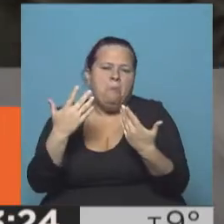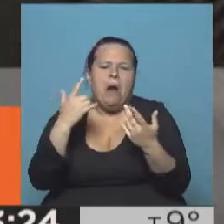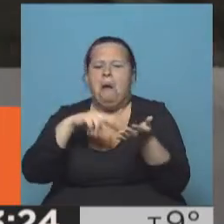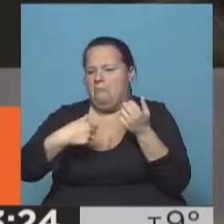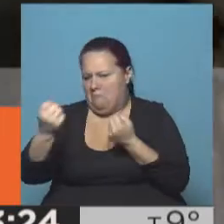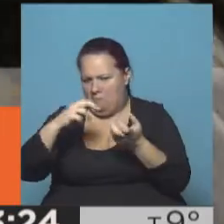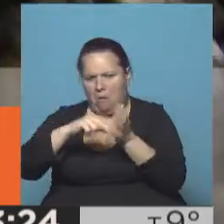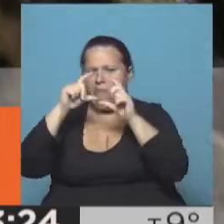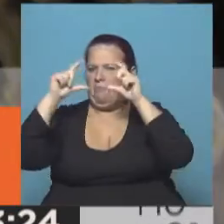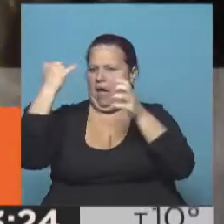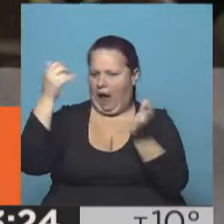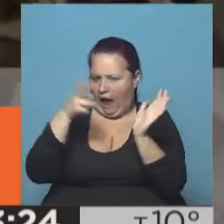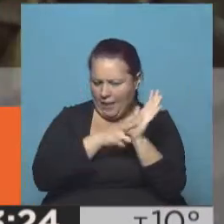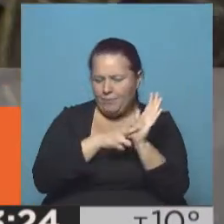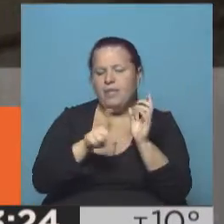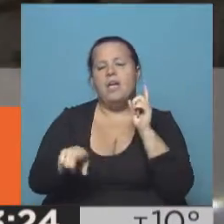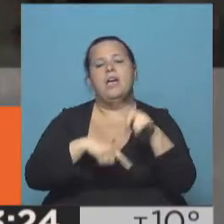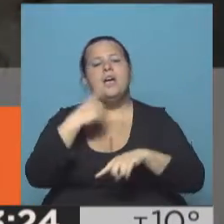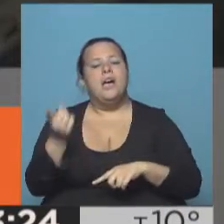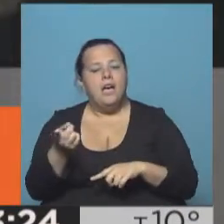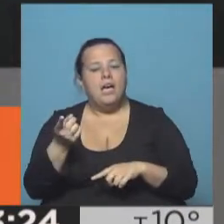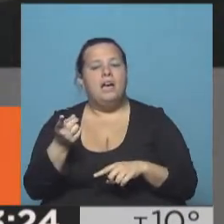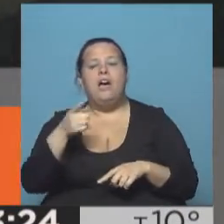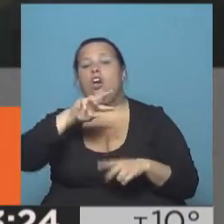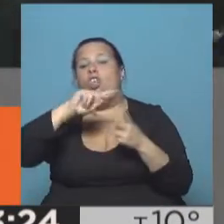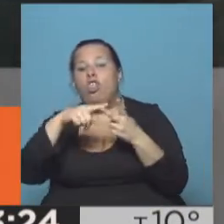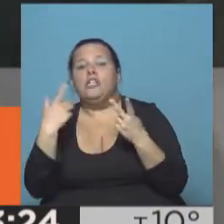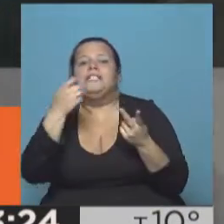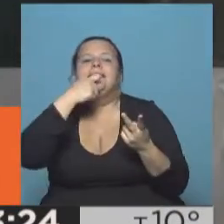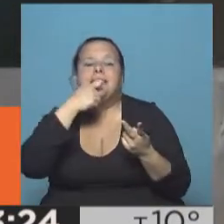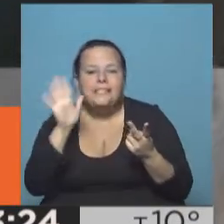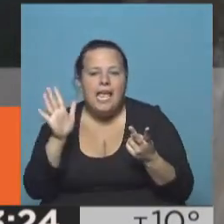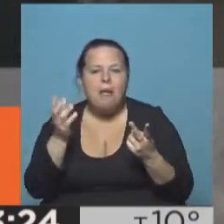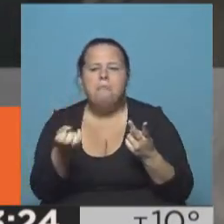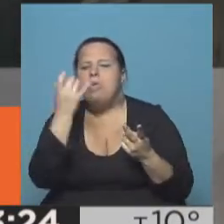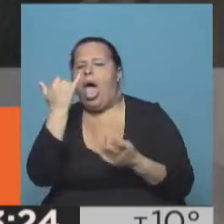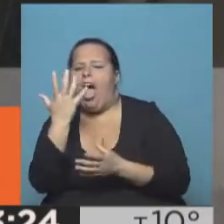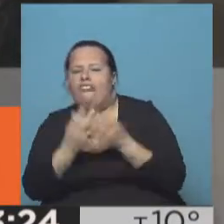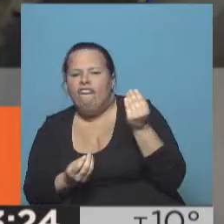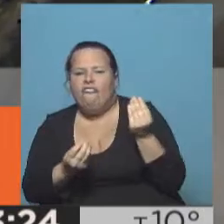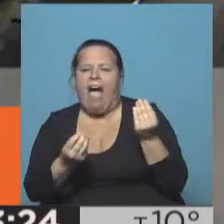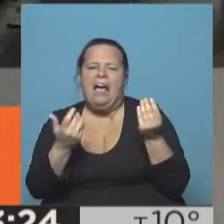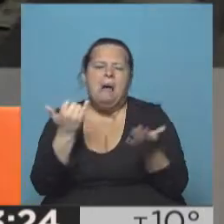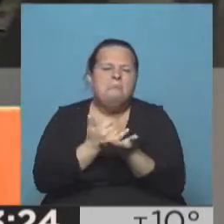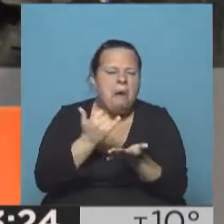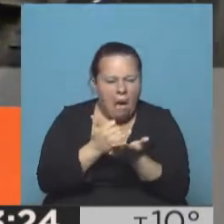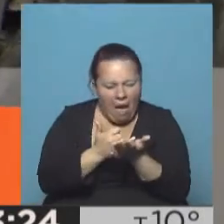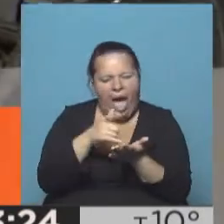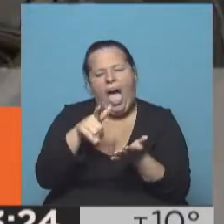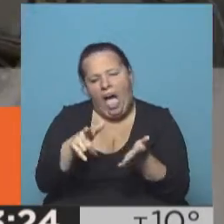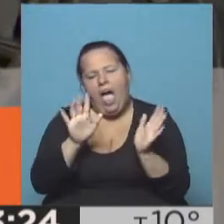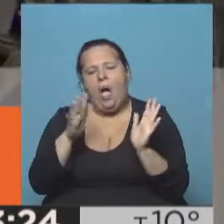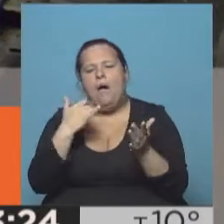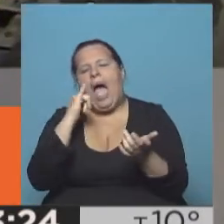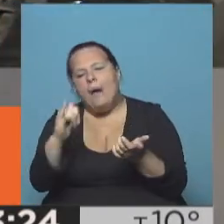problemas lleva oblea el resultado 2 es cuando se aparece una falla lb en este caso